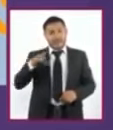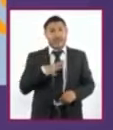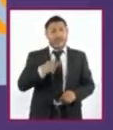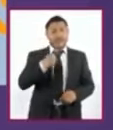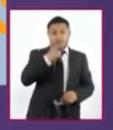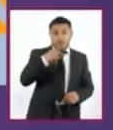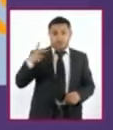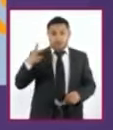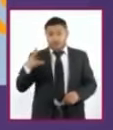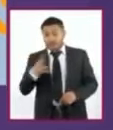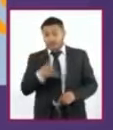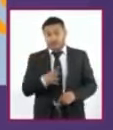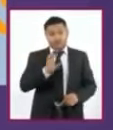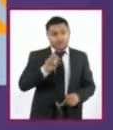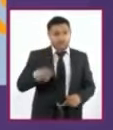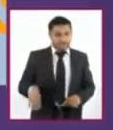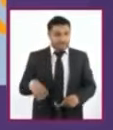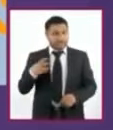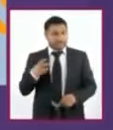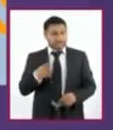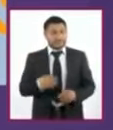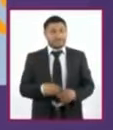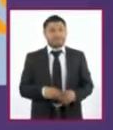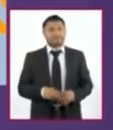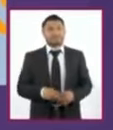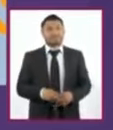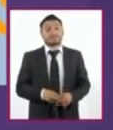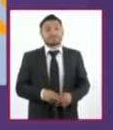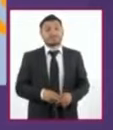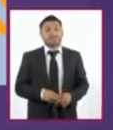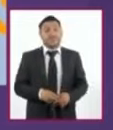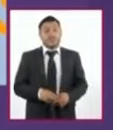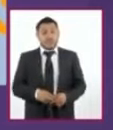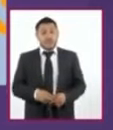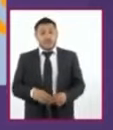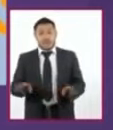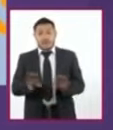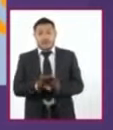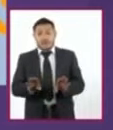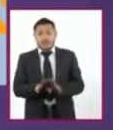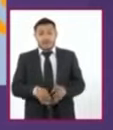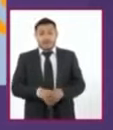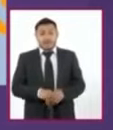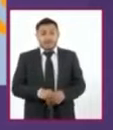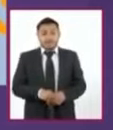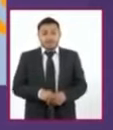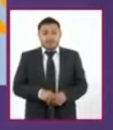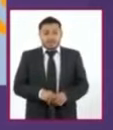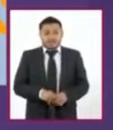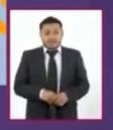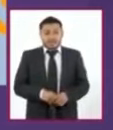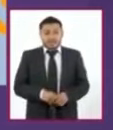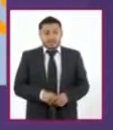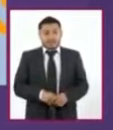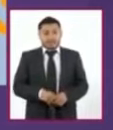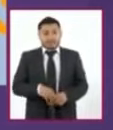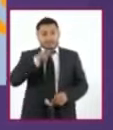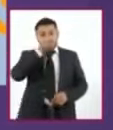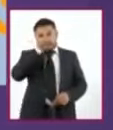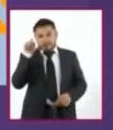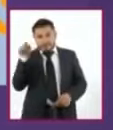centímetros respectivamente del eje de simetría, se trazaría de la siguiente forma. Los 5 vértices de la